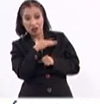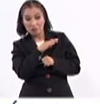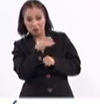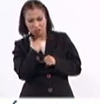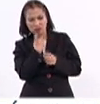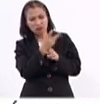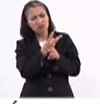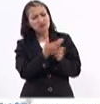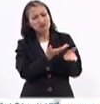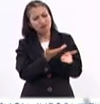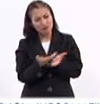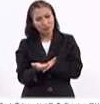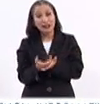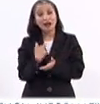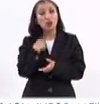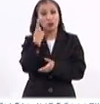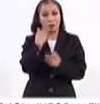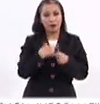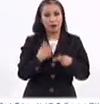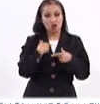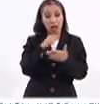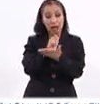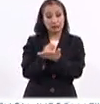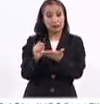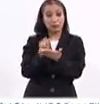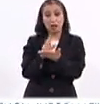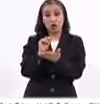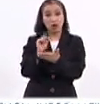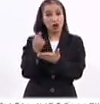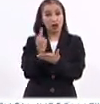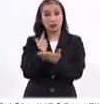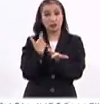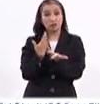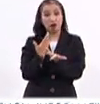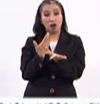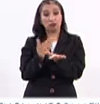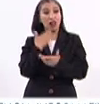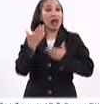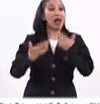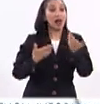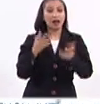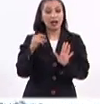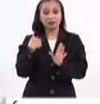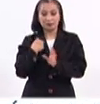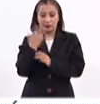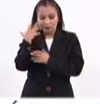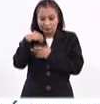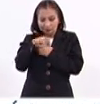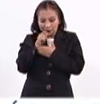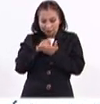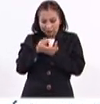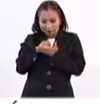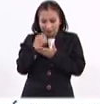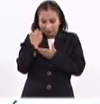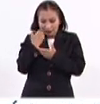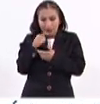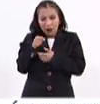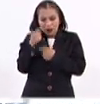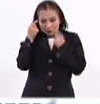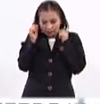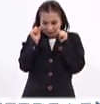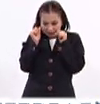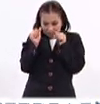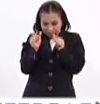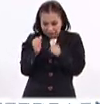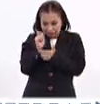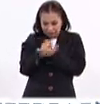tener para desarrollar. Por lo regular, una persona que escribe no es una persona extrovertida, es una persona por regular introvertida porque está concentrada